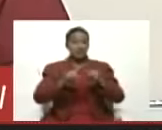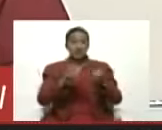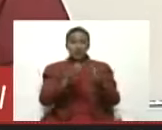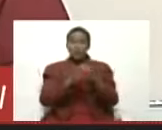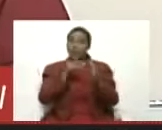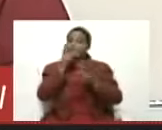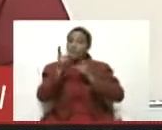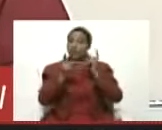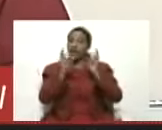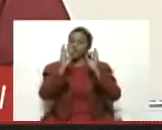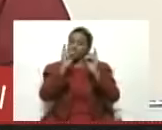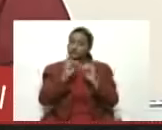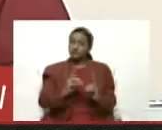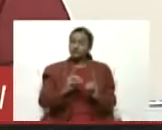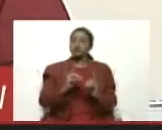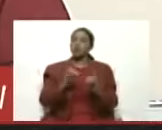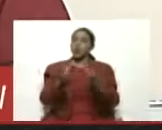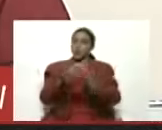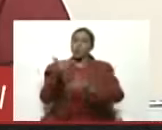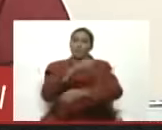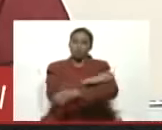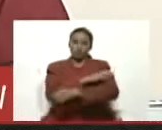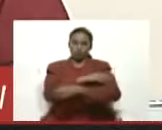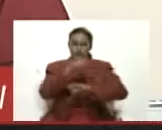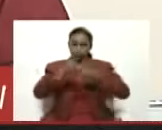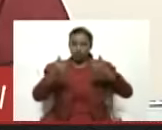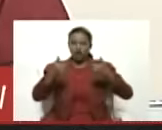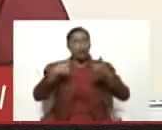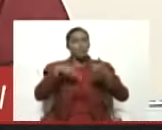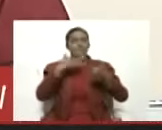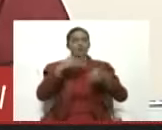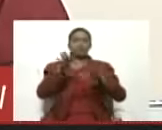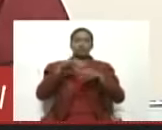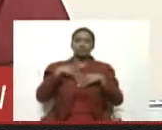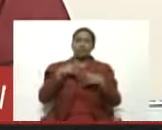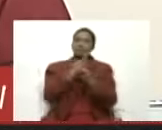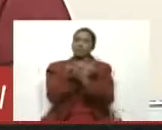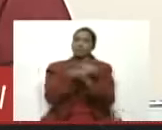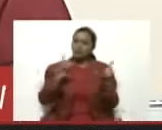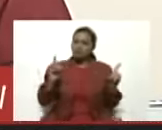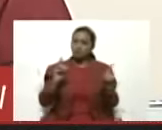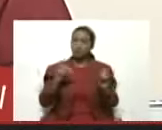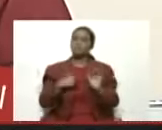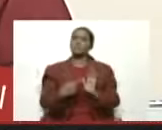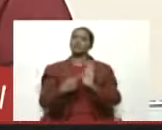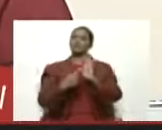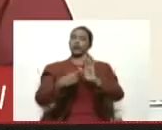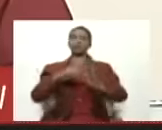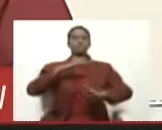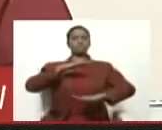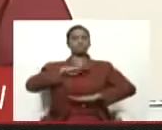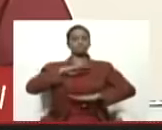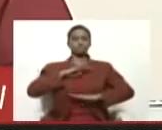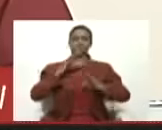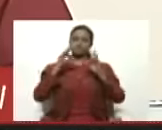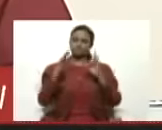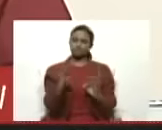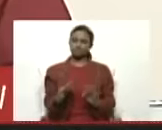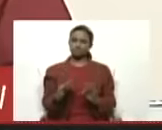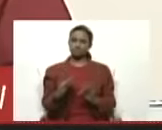camino de la democracia por la vía electoral mantengan la posición que hasta ahora han tenido